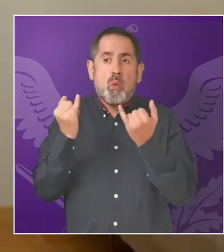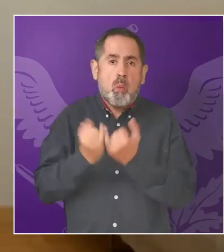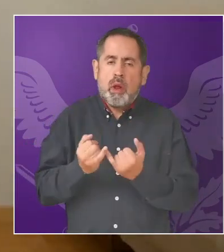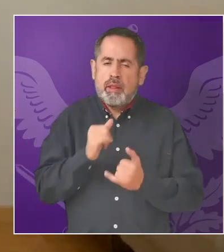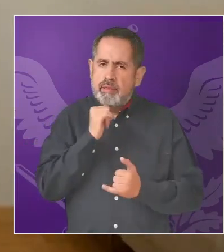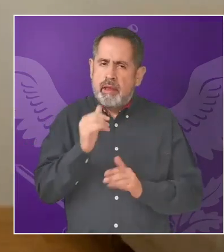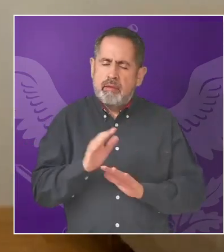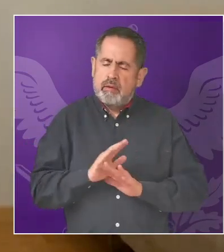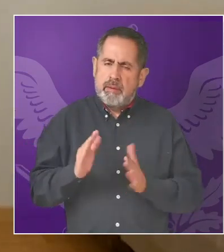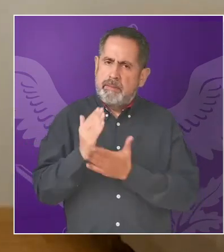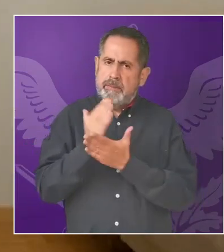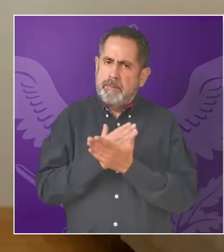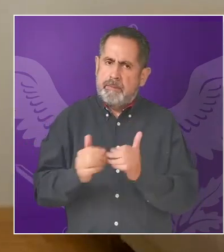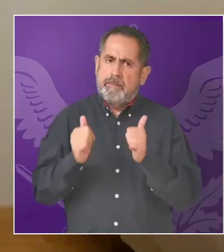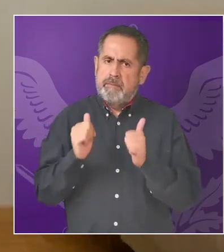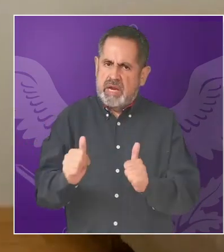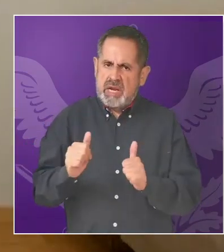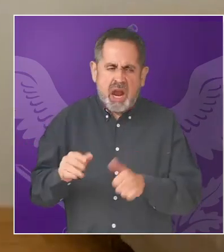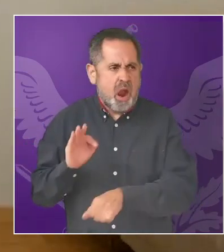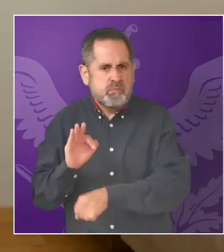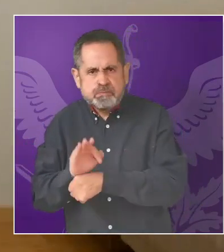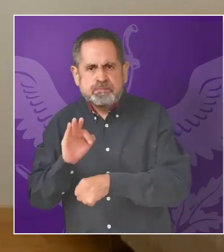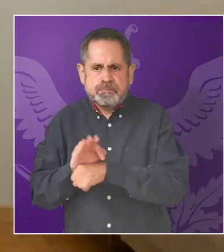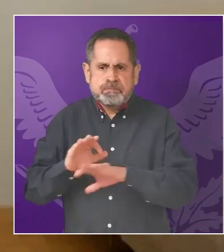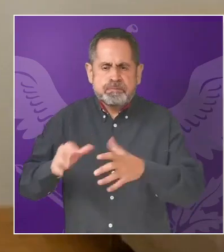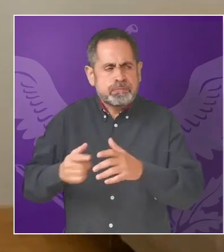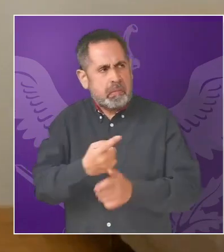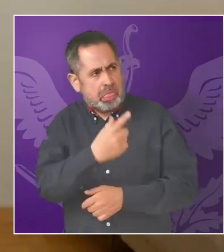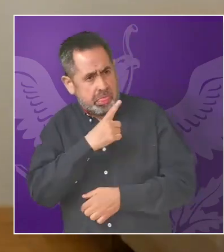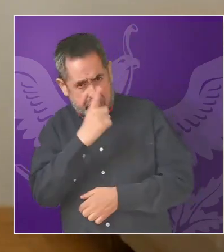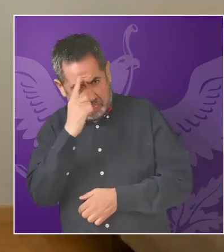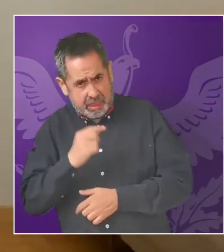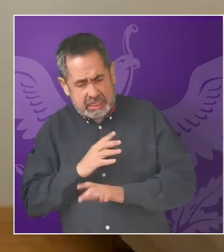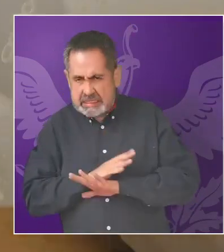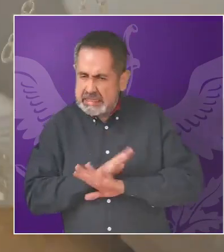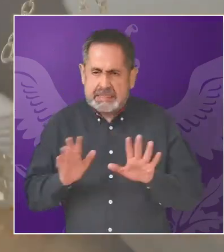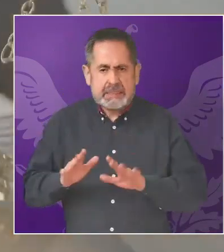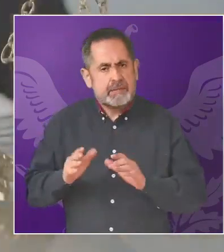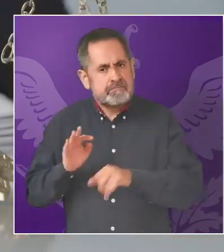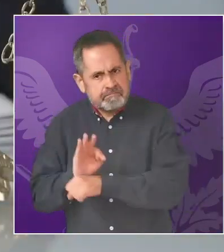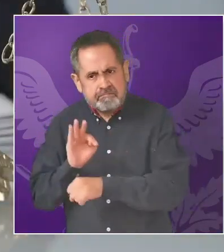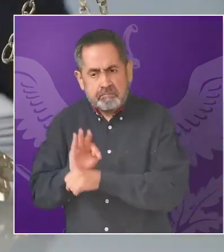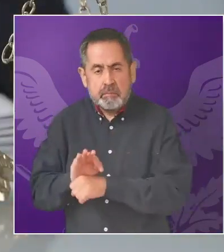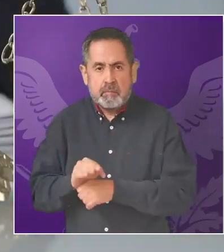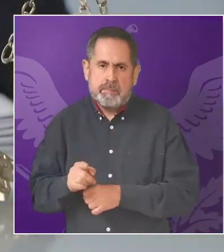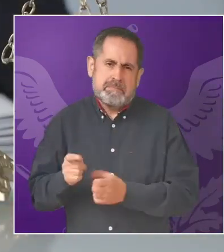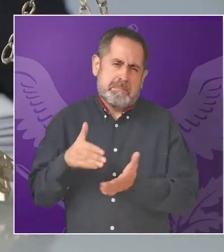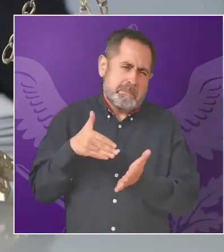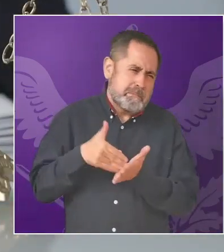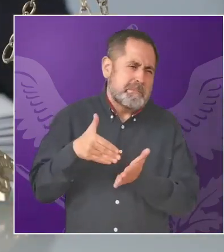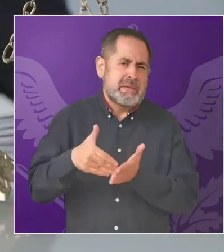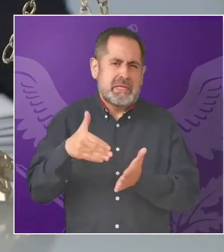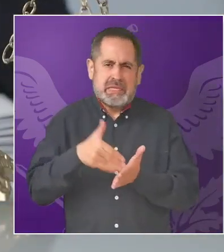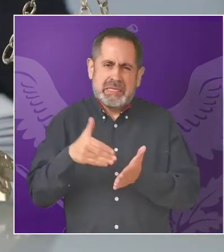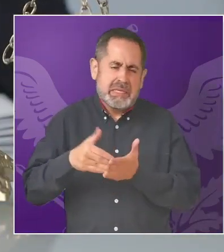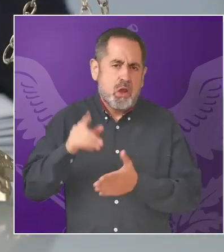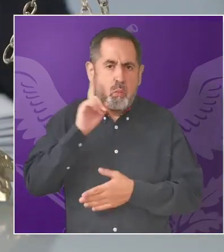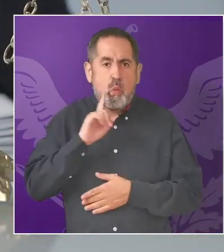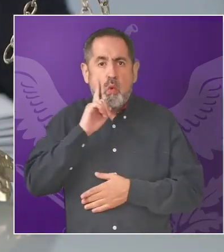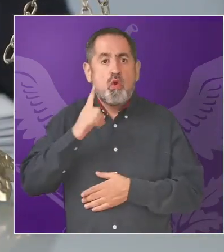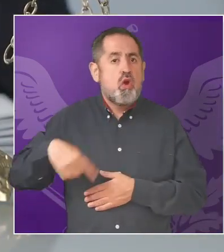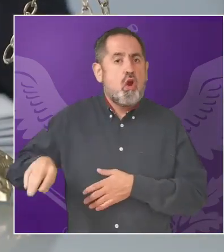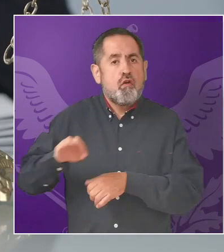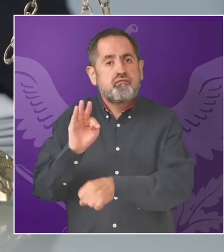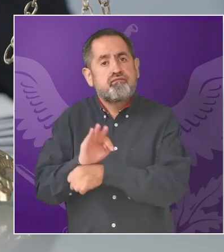atraviesen por las mismas violaciones que ellas han enfrentado. En ese contexto son miles de las